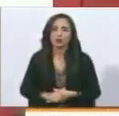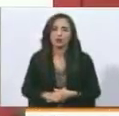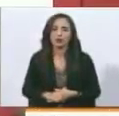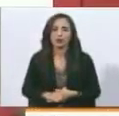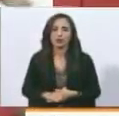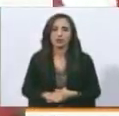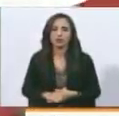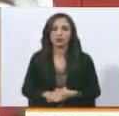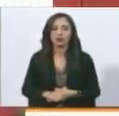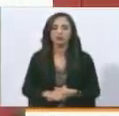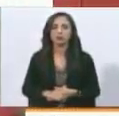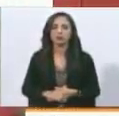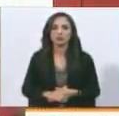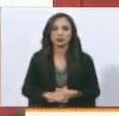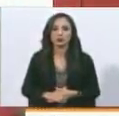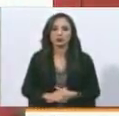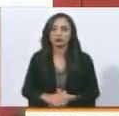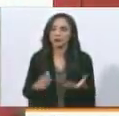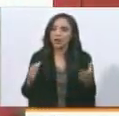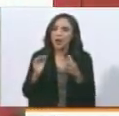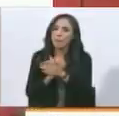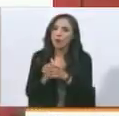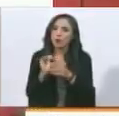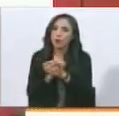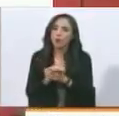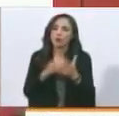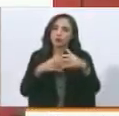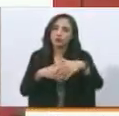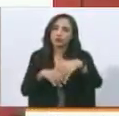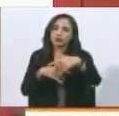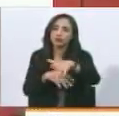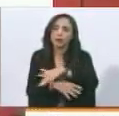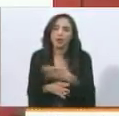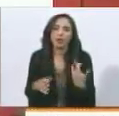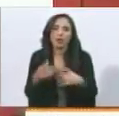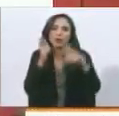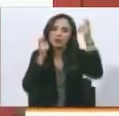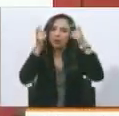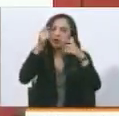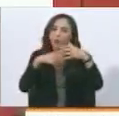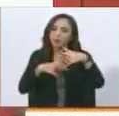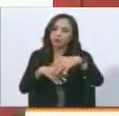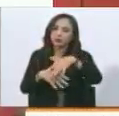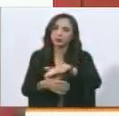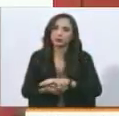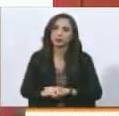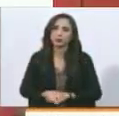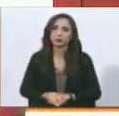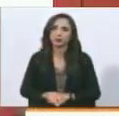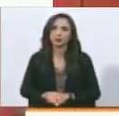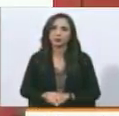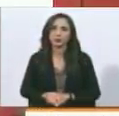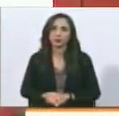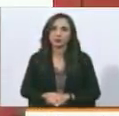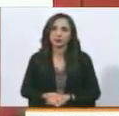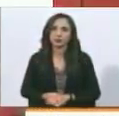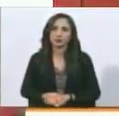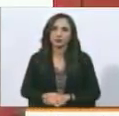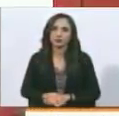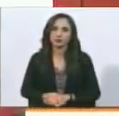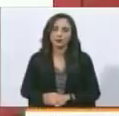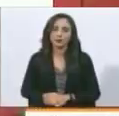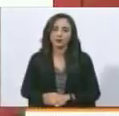no andan en marcha, que no, como que no anduvieran marchando. ¿De qué? Sí, ¿verdad? Sacándole los zapatos a los